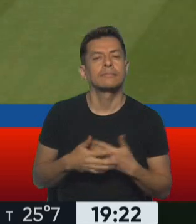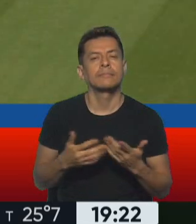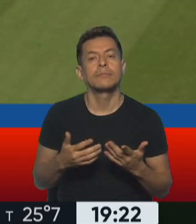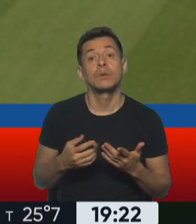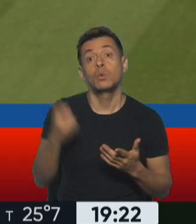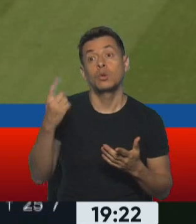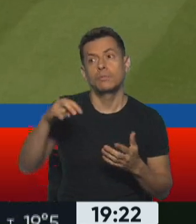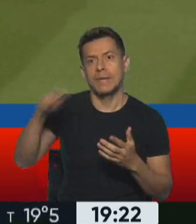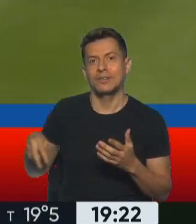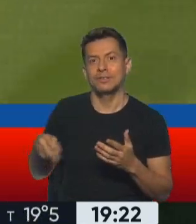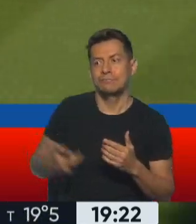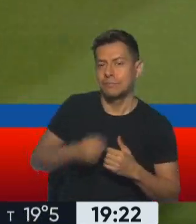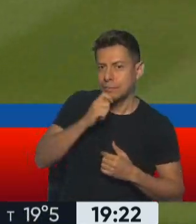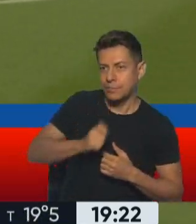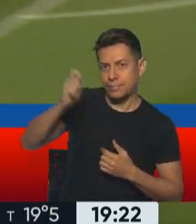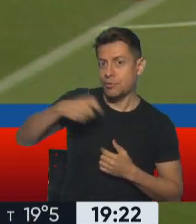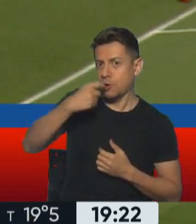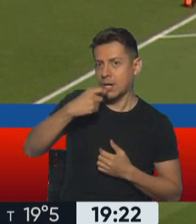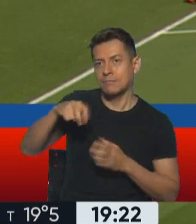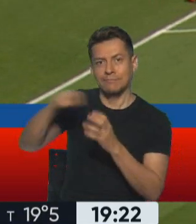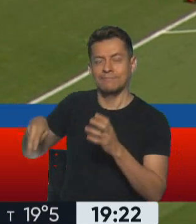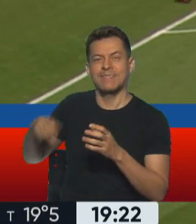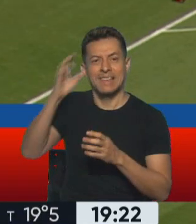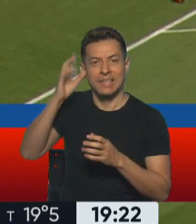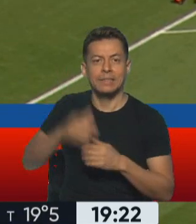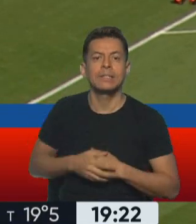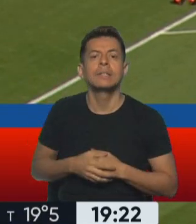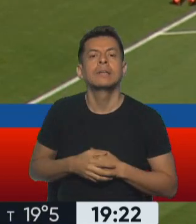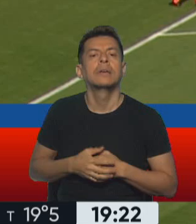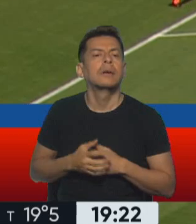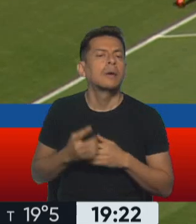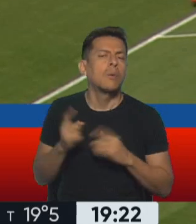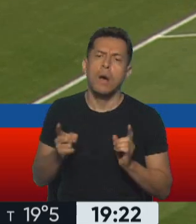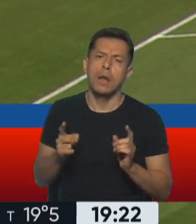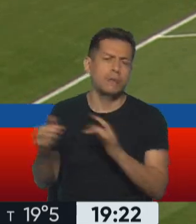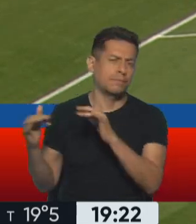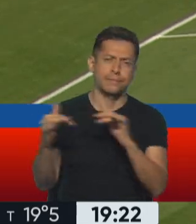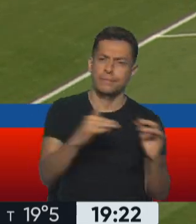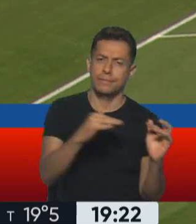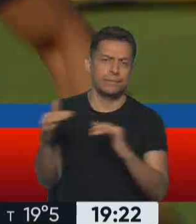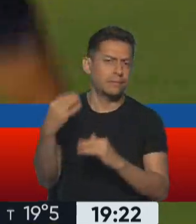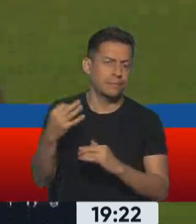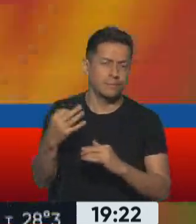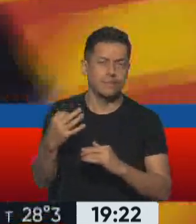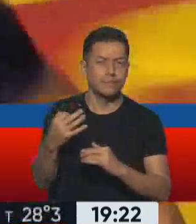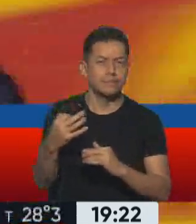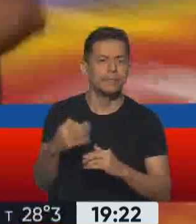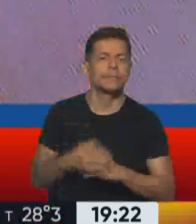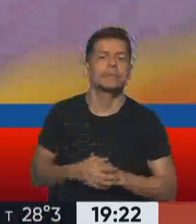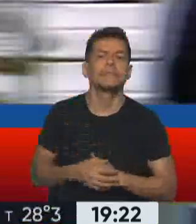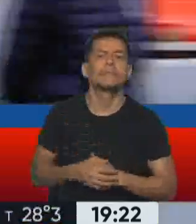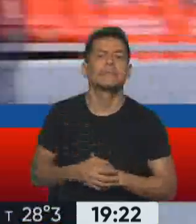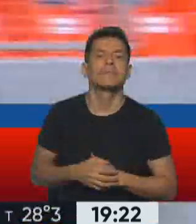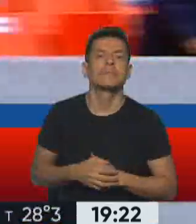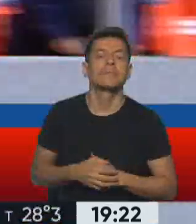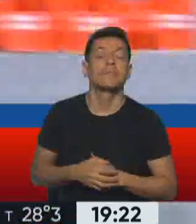el equipo tallarín pero digamos lo hizo media prácticamente que este futbolista la